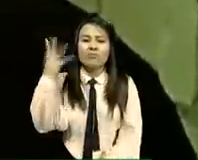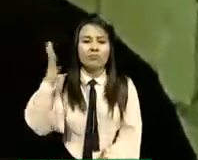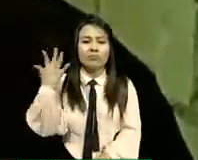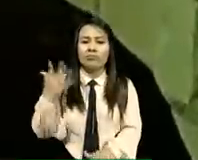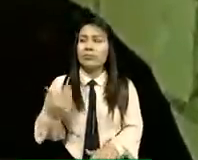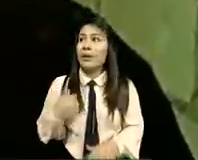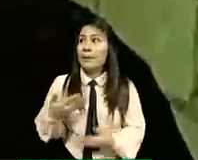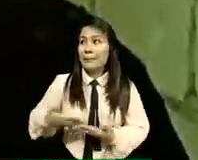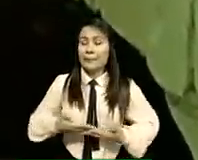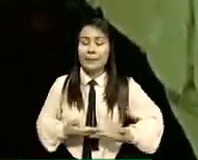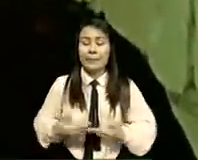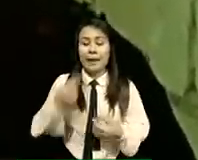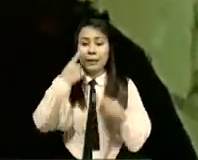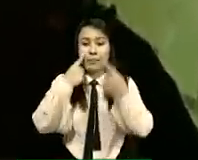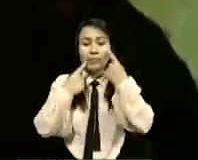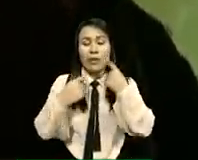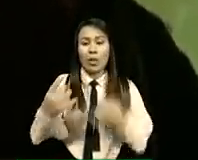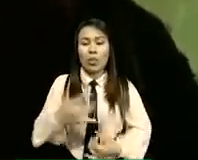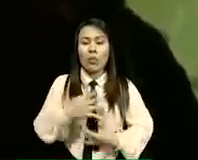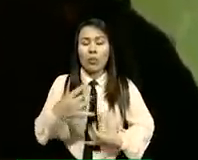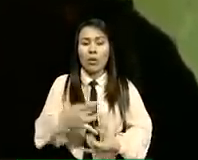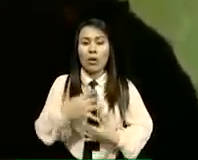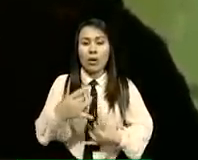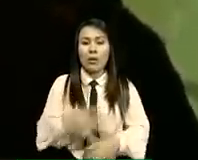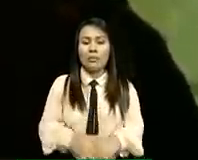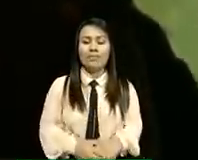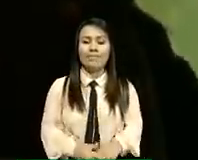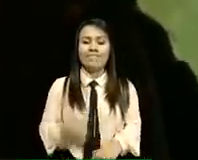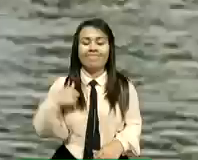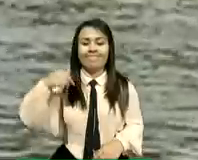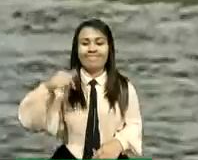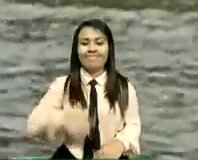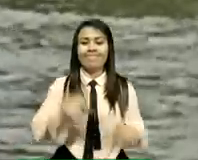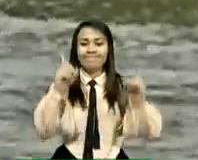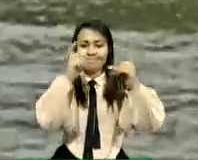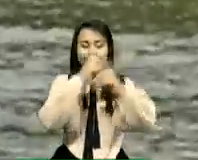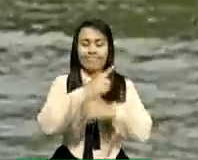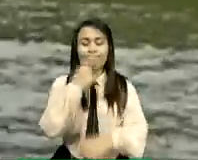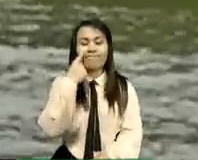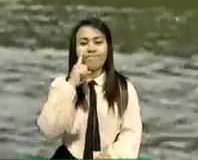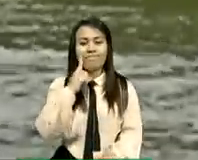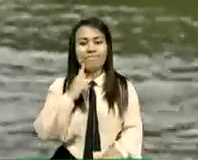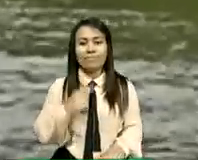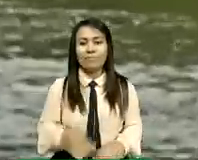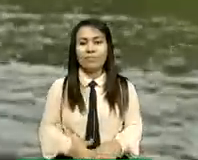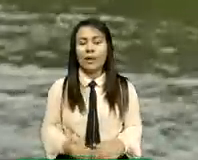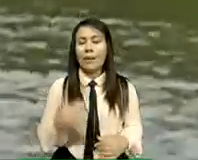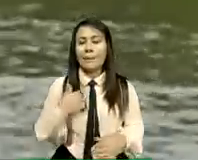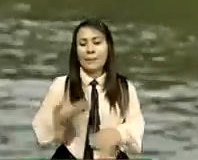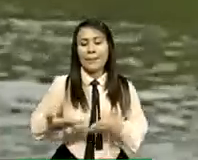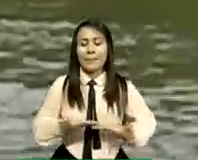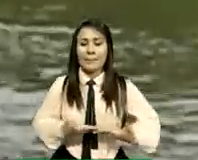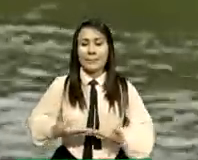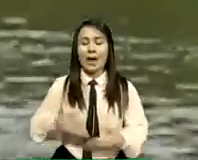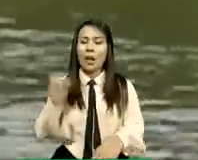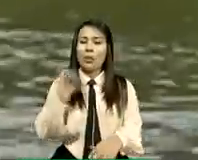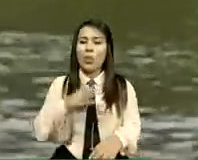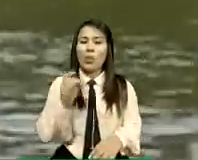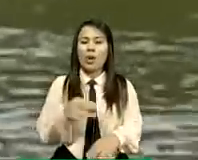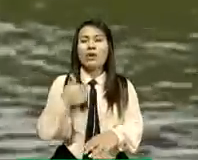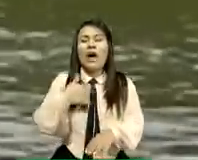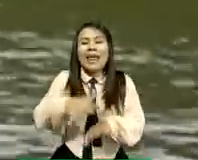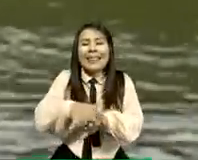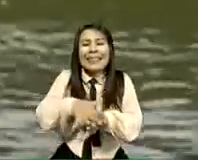vinieron los dolores antes de tiempo y me demoré mucho en mi parte